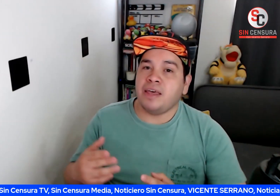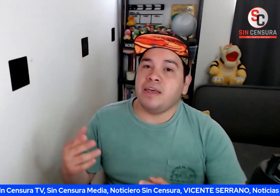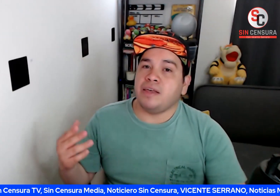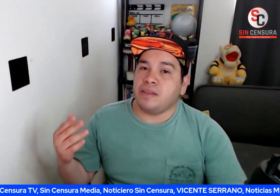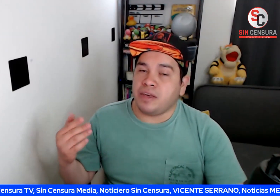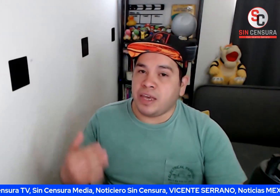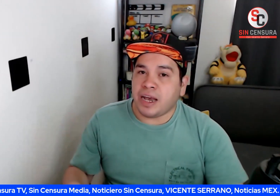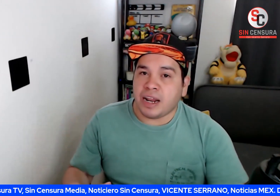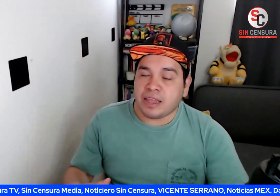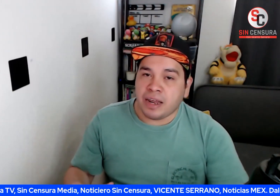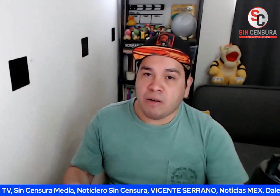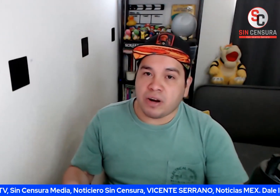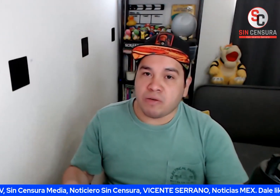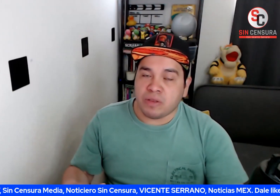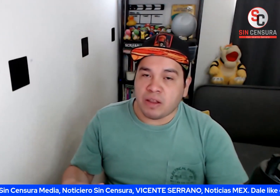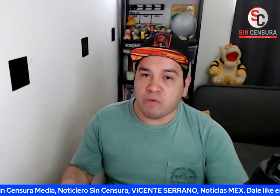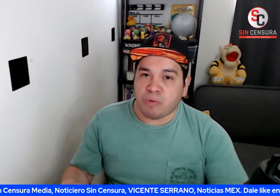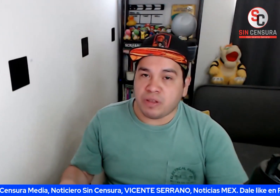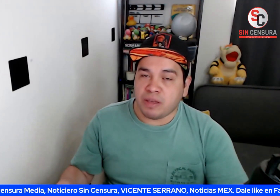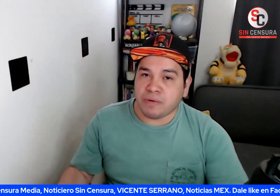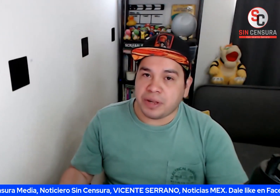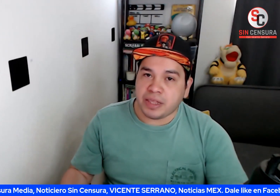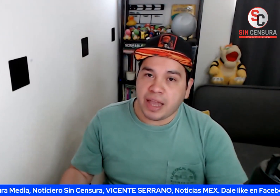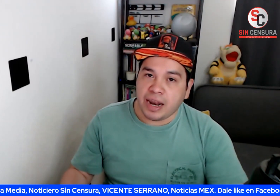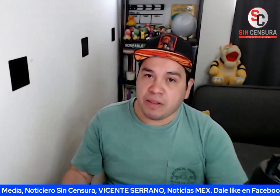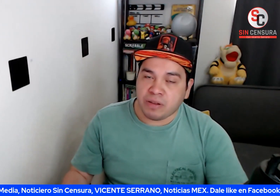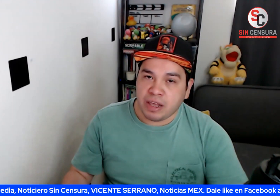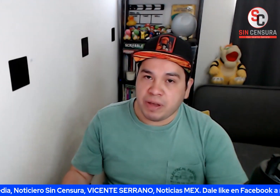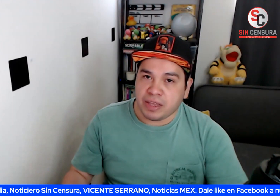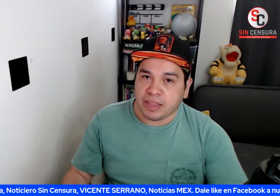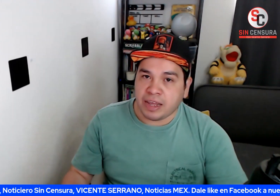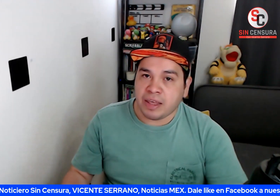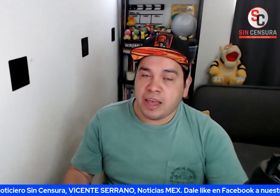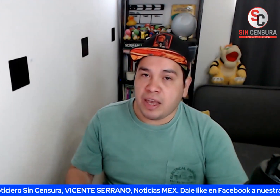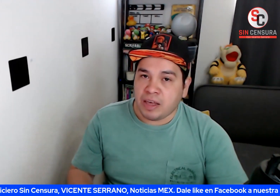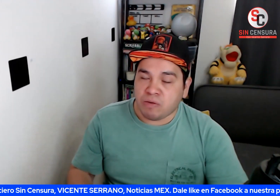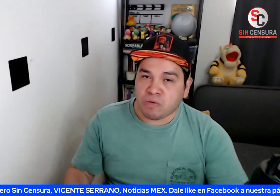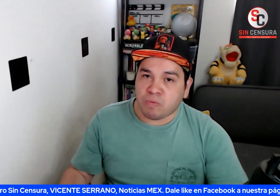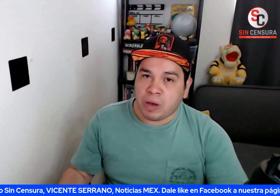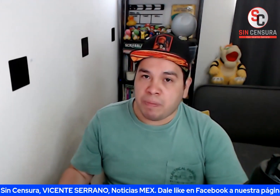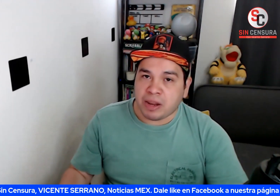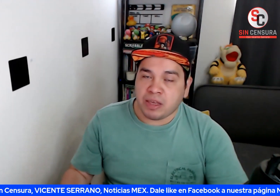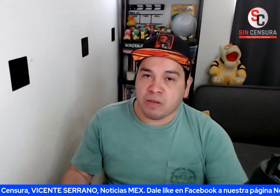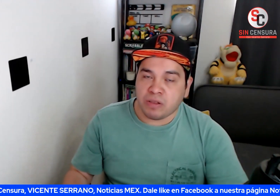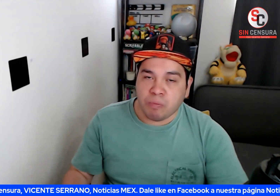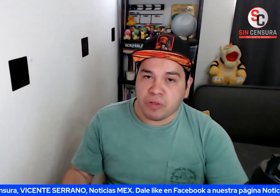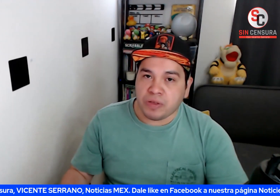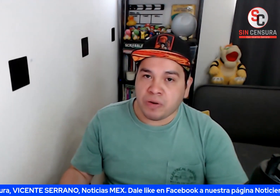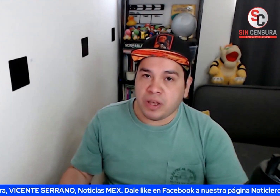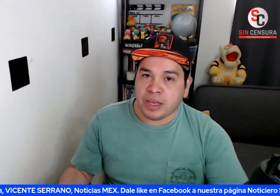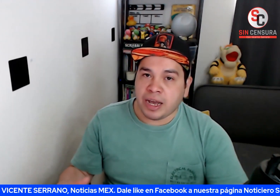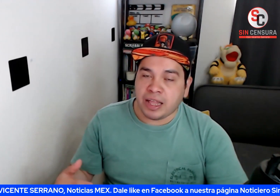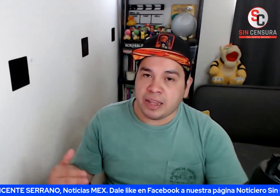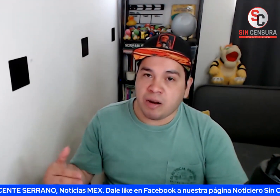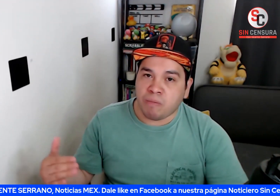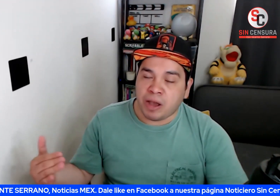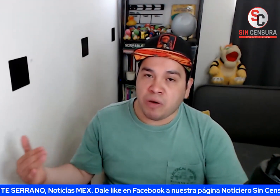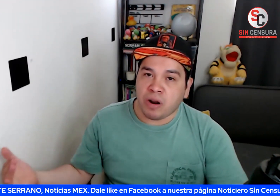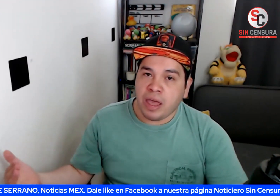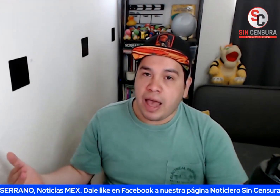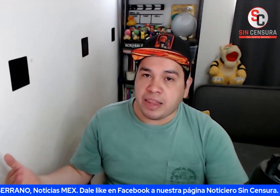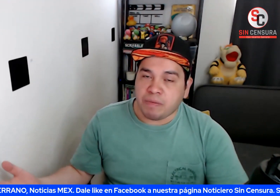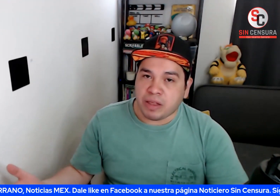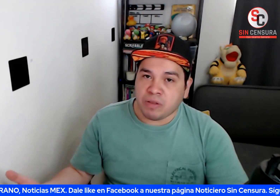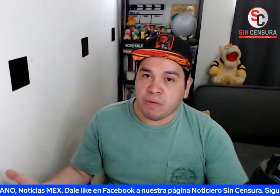esas, si llegan a tener los resultados positivos en esta elección del 23, estos partidos de oposición y llegan a tener